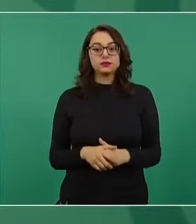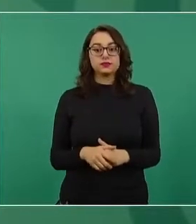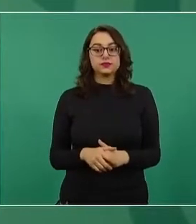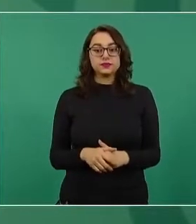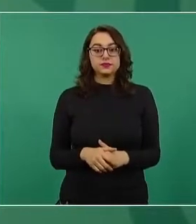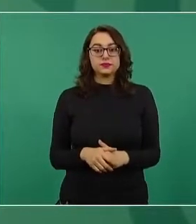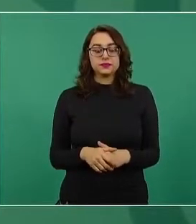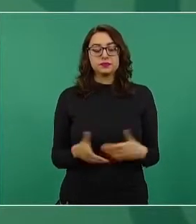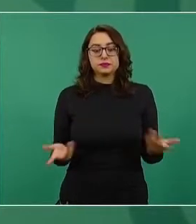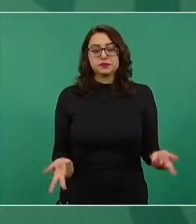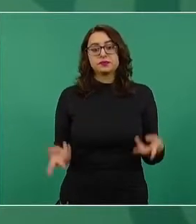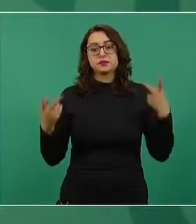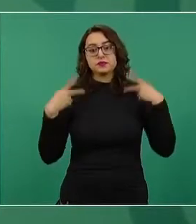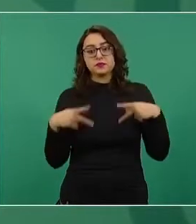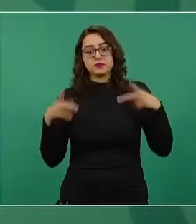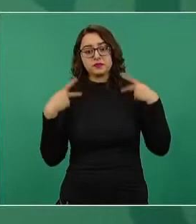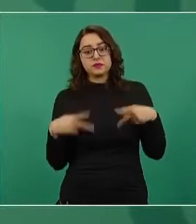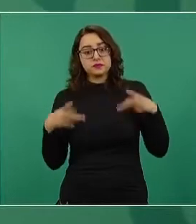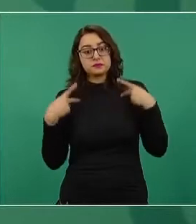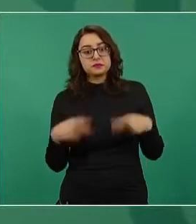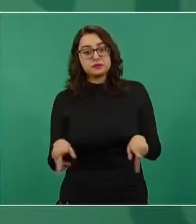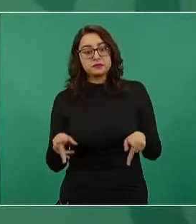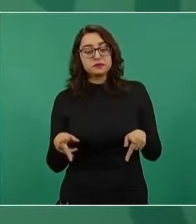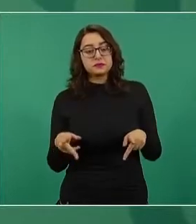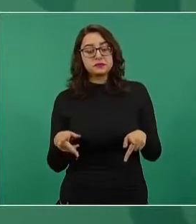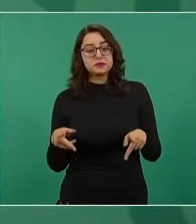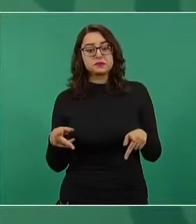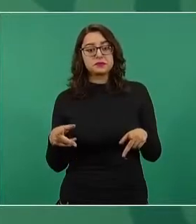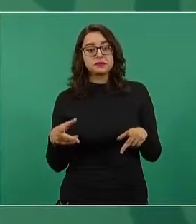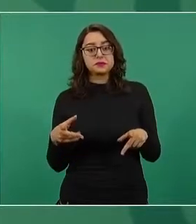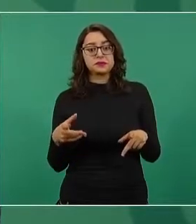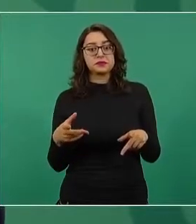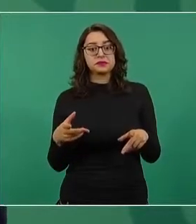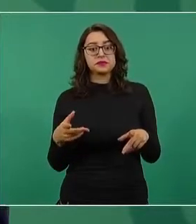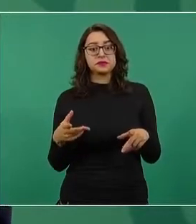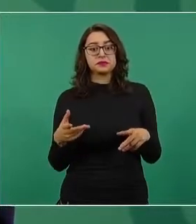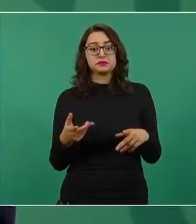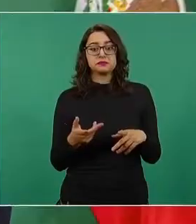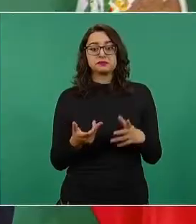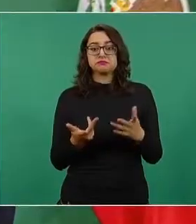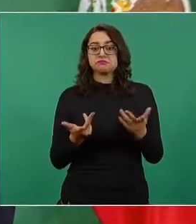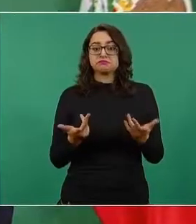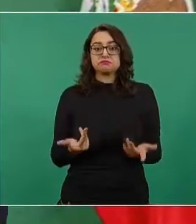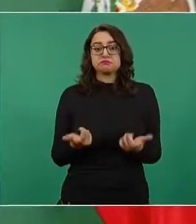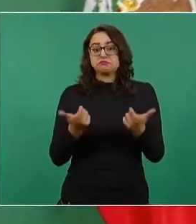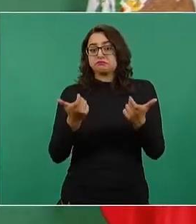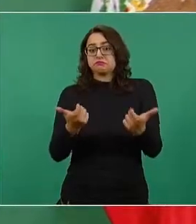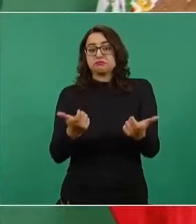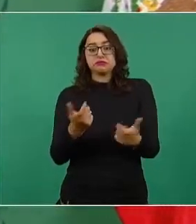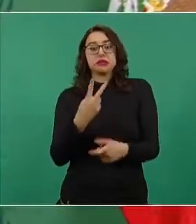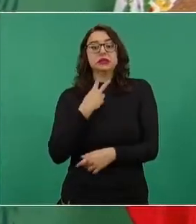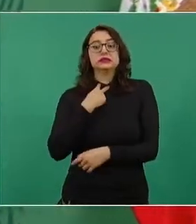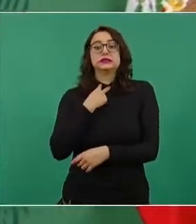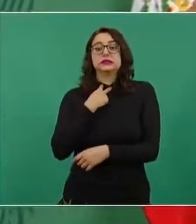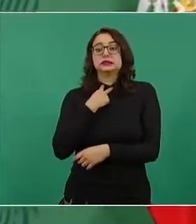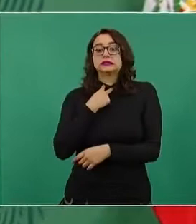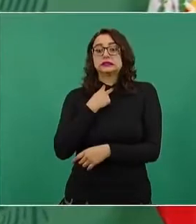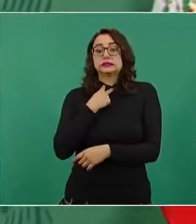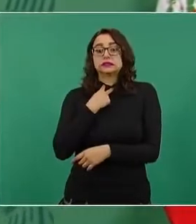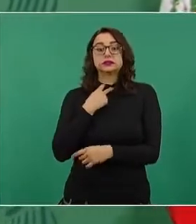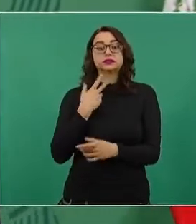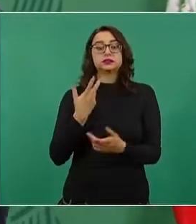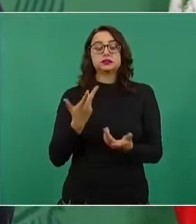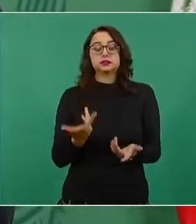la gente no tiene más que para lo básico, y a